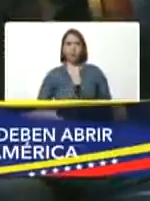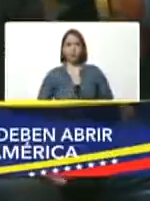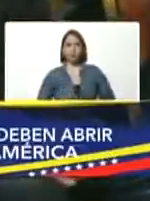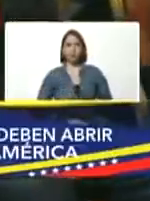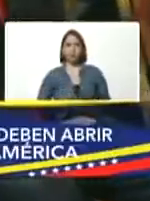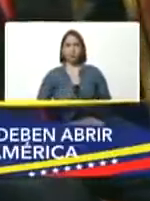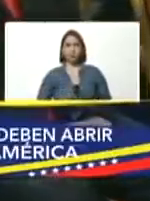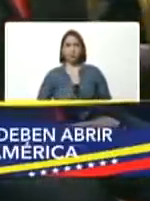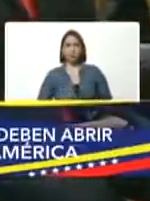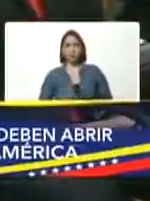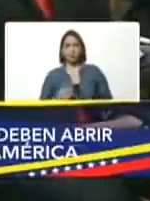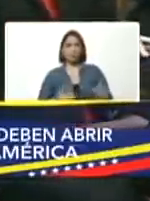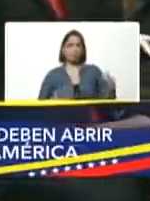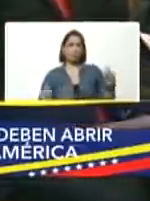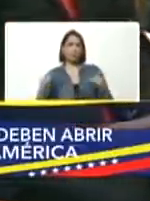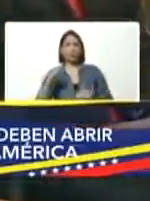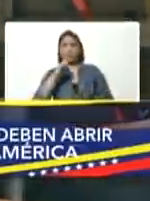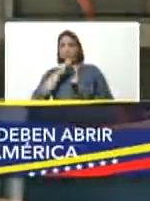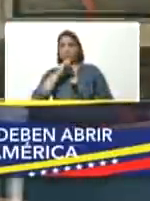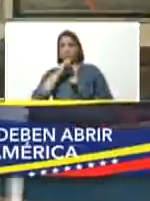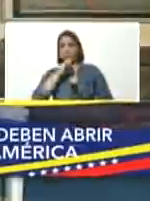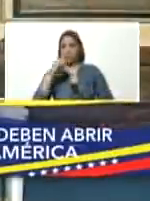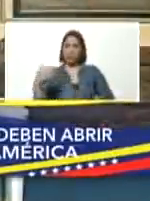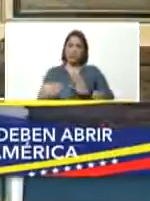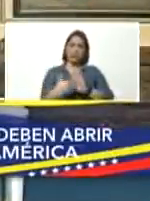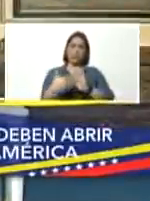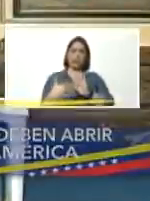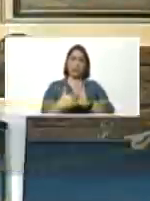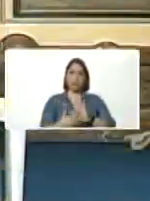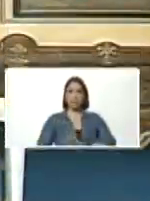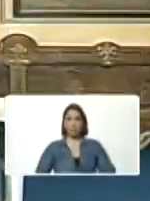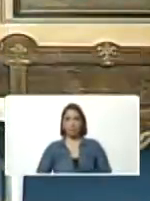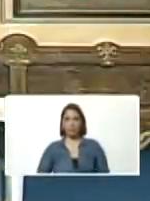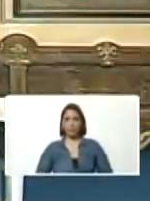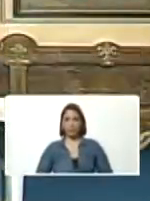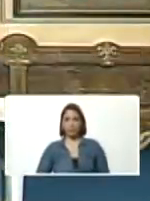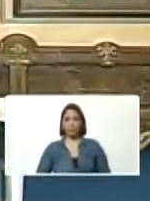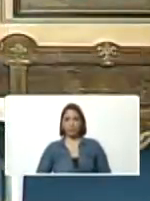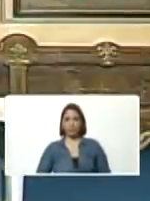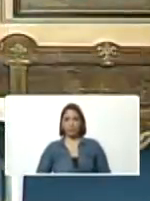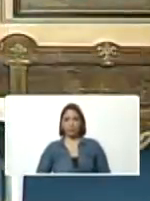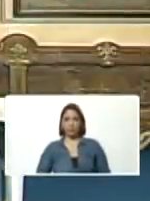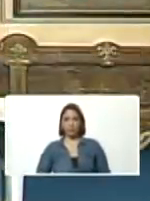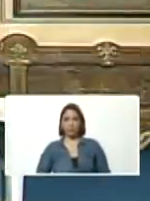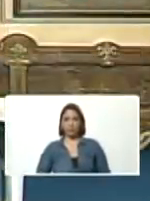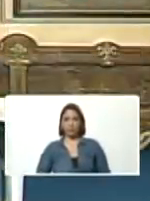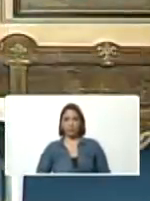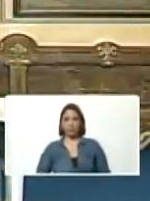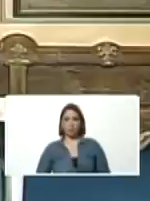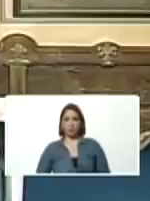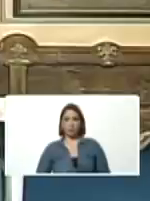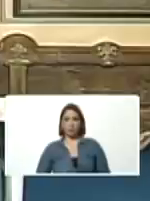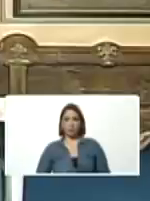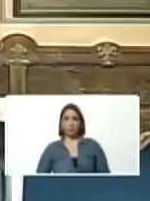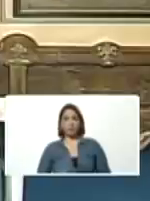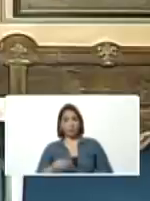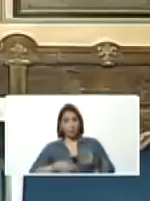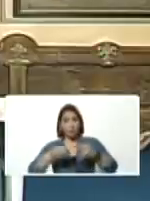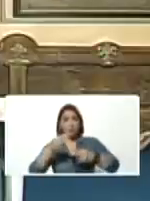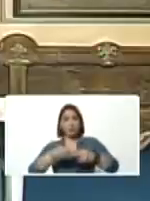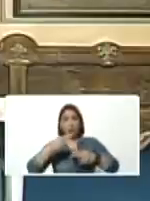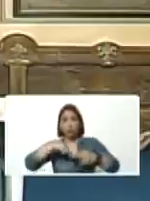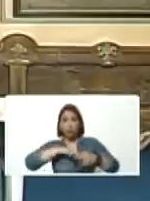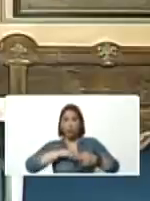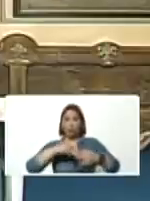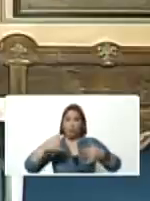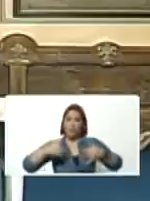para sobreponernos a dificultades, ataques, amenazas, y para construir nuestro